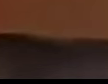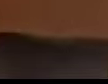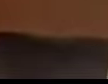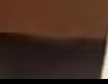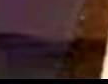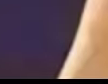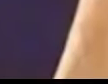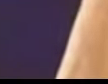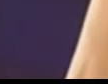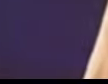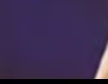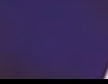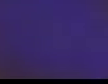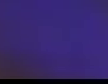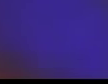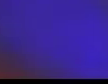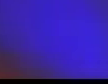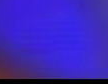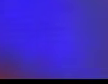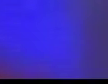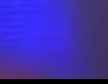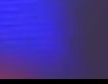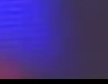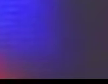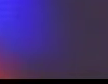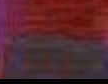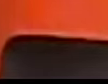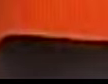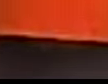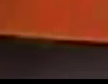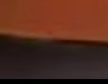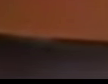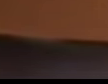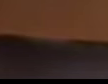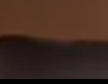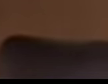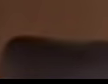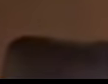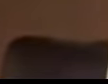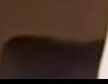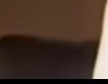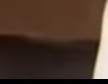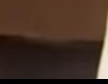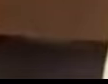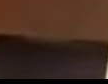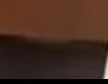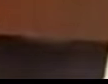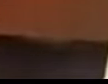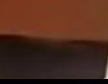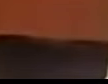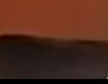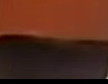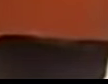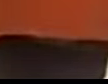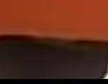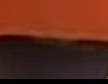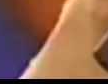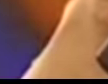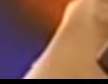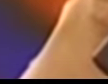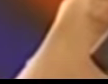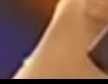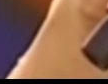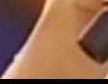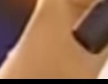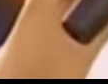espectacular. Chasna miñu canchi yakta pushaka mawaña pimi chaupi punja mi kunata mi kurka mai pimi chayshina. Ahí me sacaron